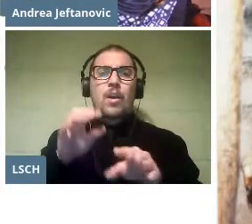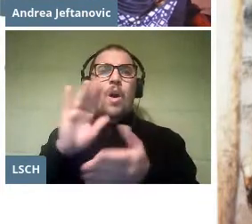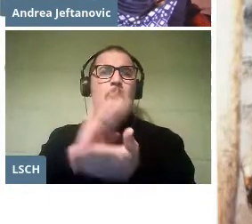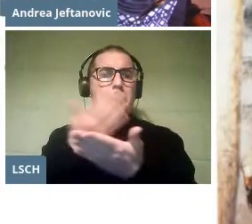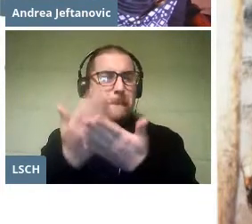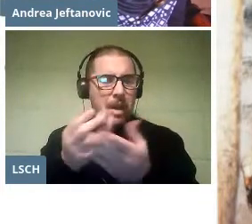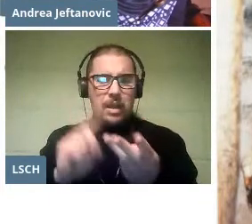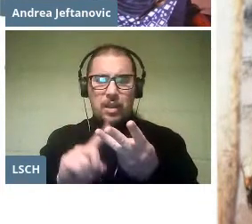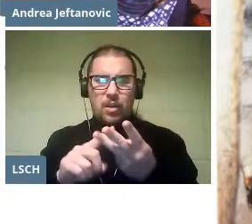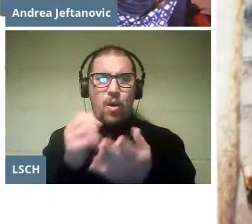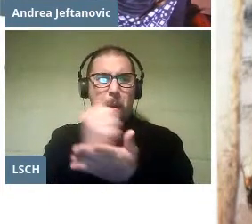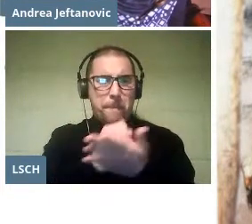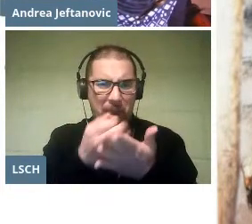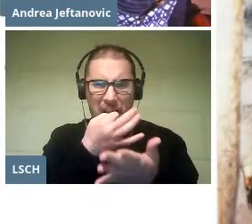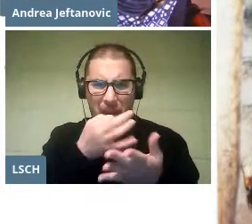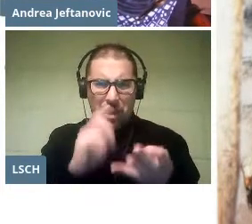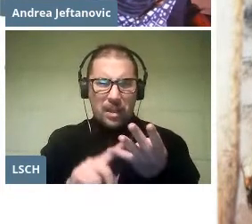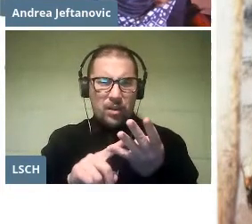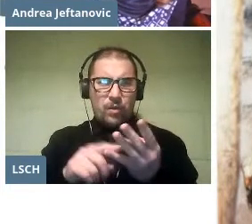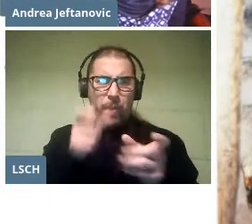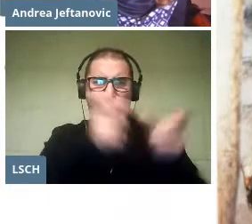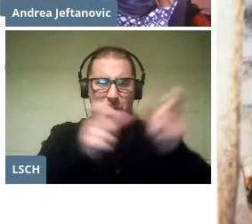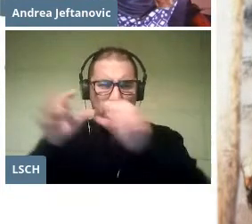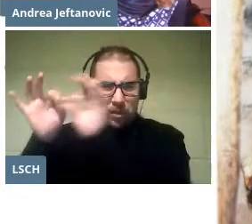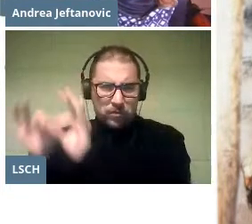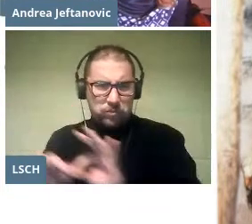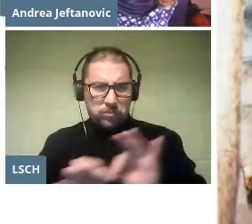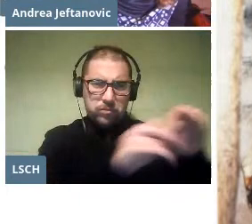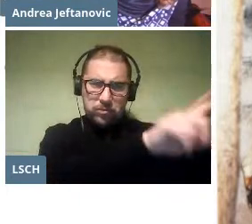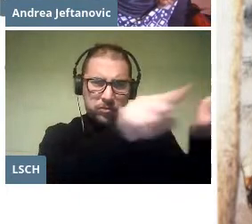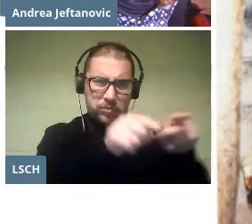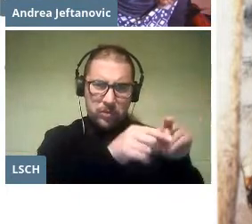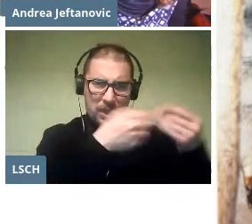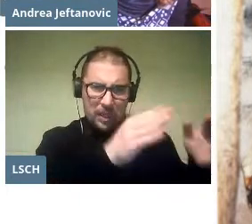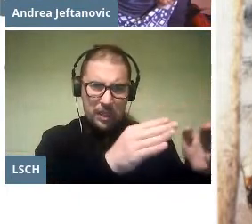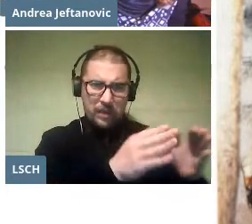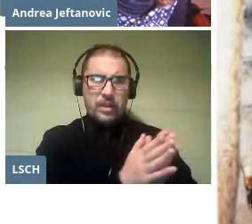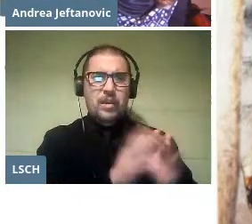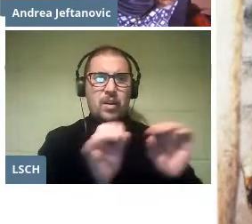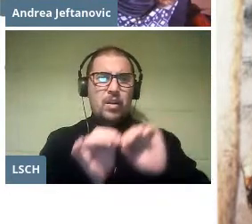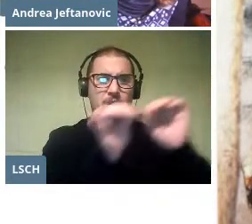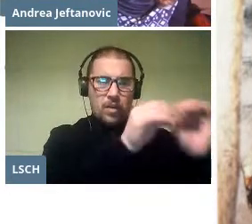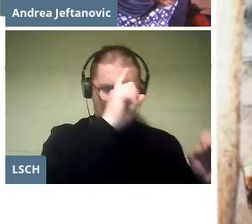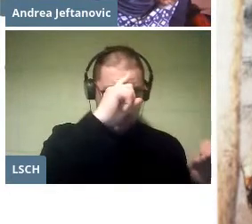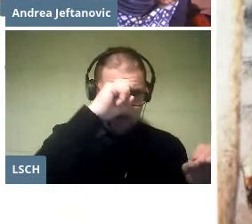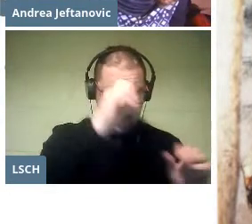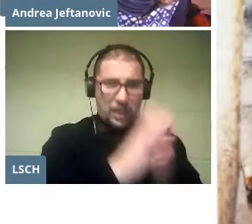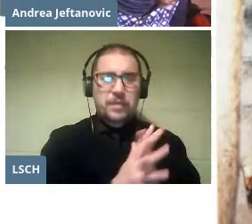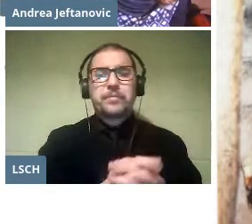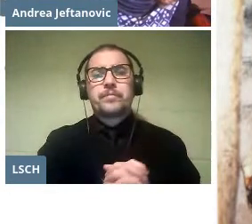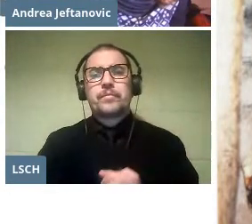médicos, que saliera gente a la zona libre y pudieran ser atendidos en hospitales o para